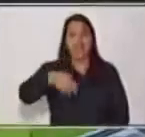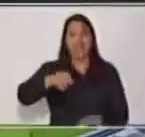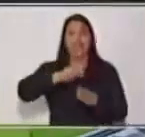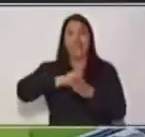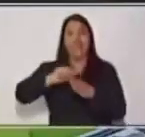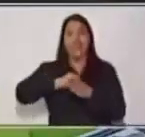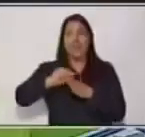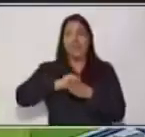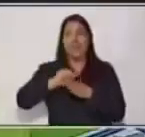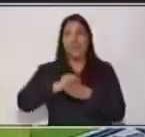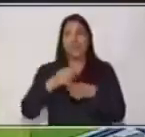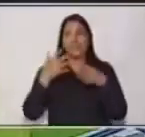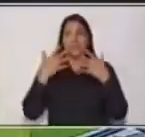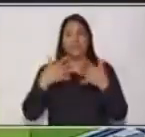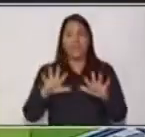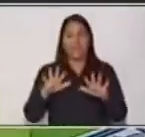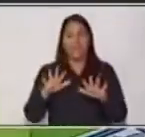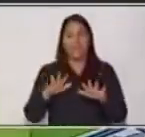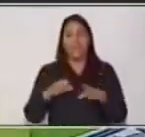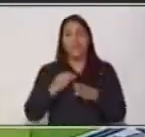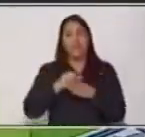que estamos